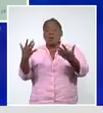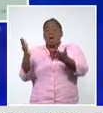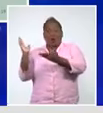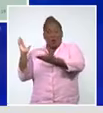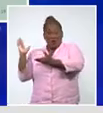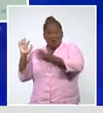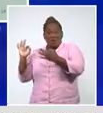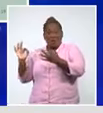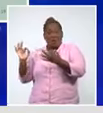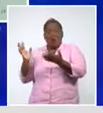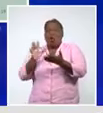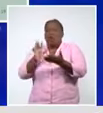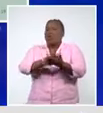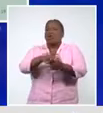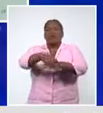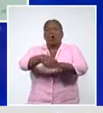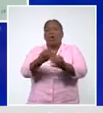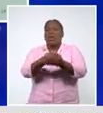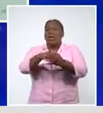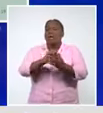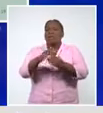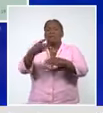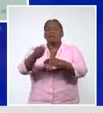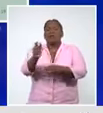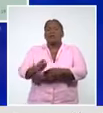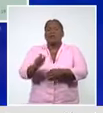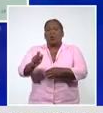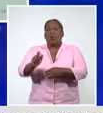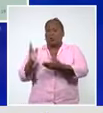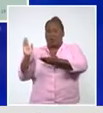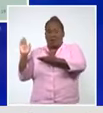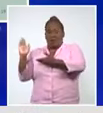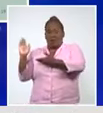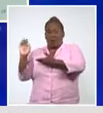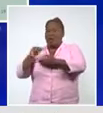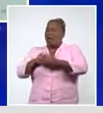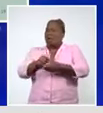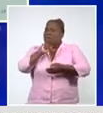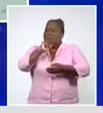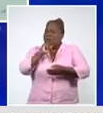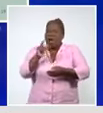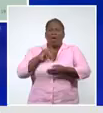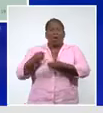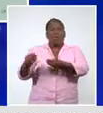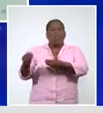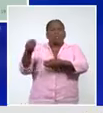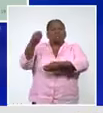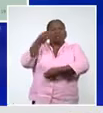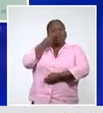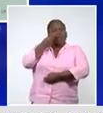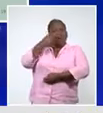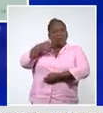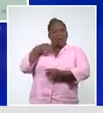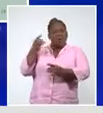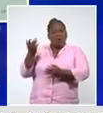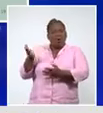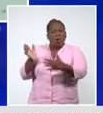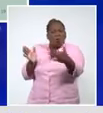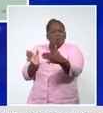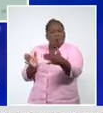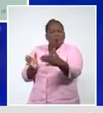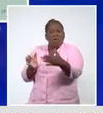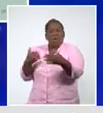con frecuencia, ahí lo tienen, no permitas que me den besos, no permitas que toquen mis manitas, ya